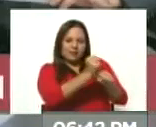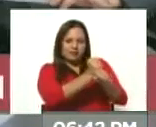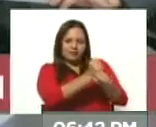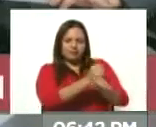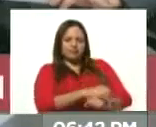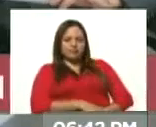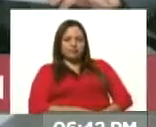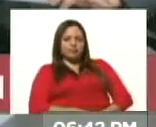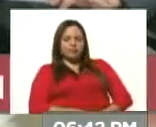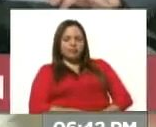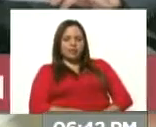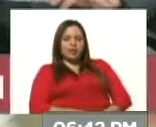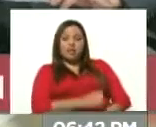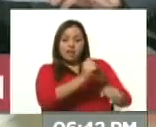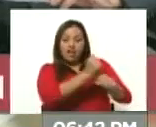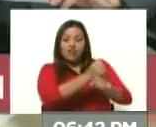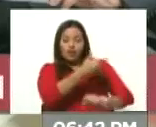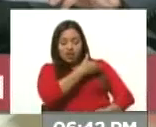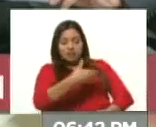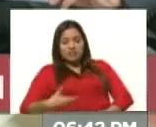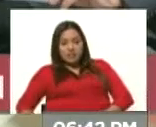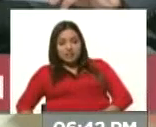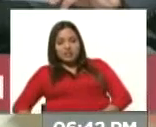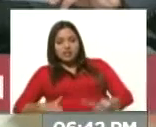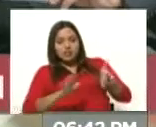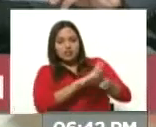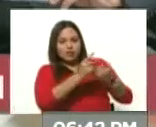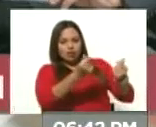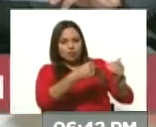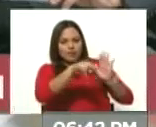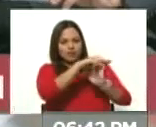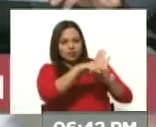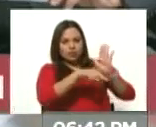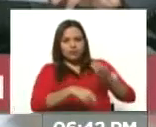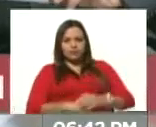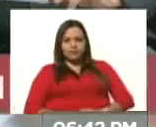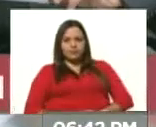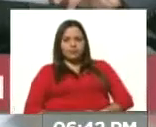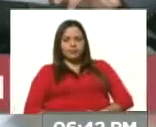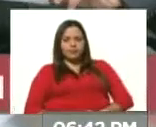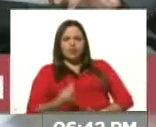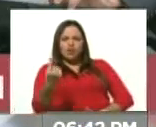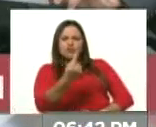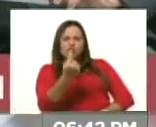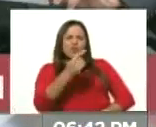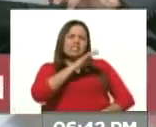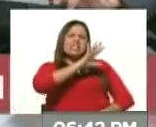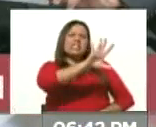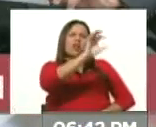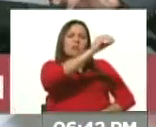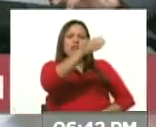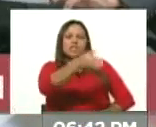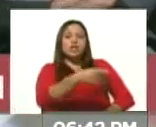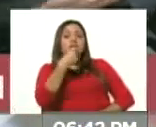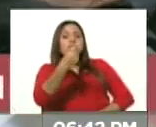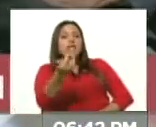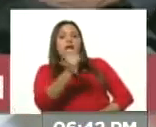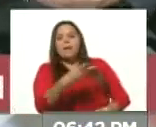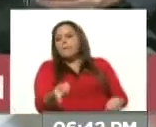a la gestión presidencial sobre la economía apenas 5% dice que está empeorando